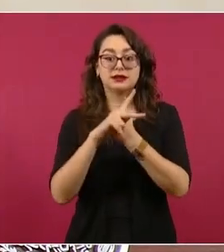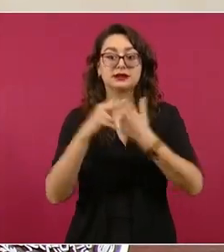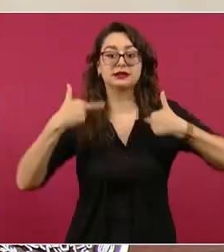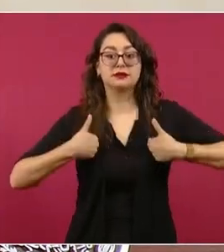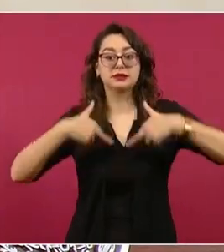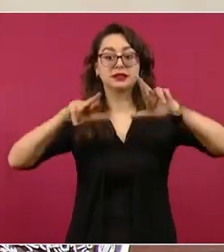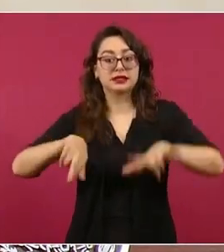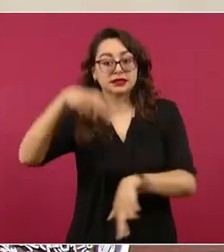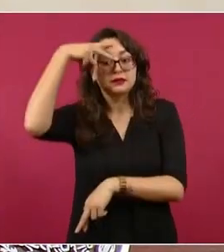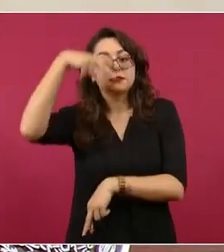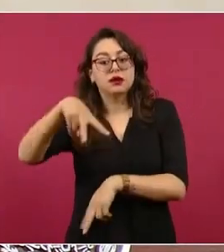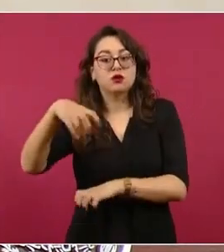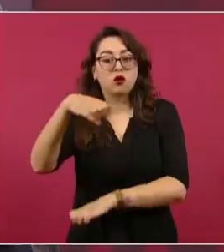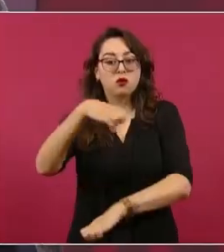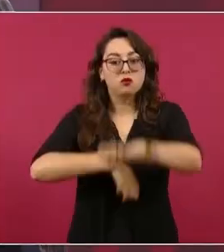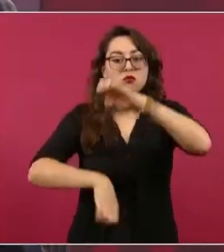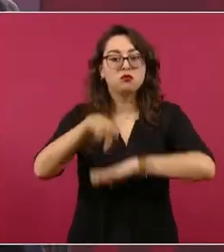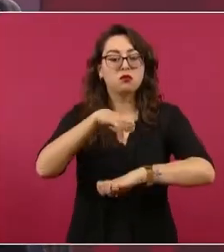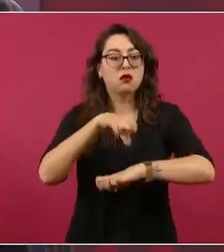del Perú.